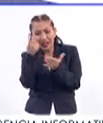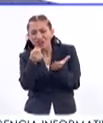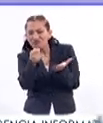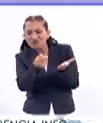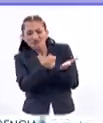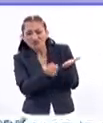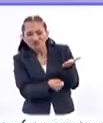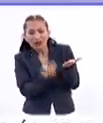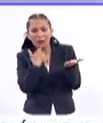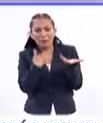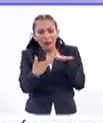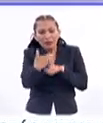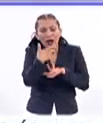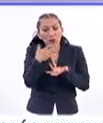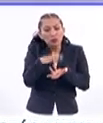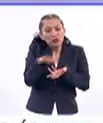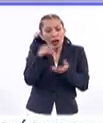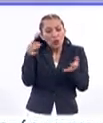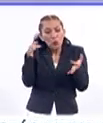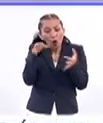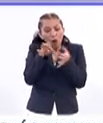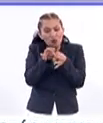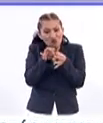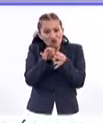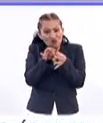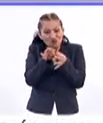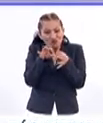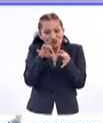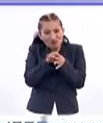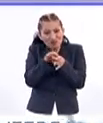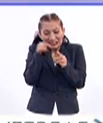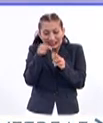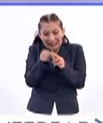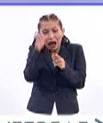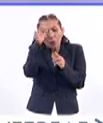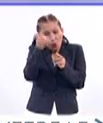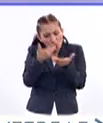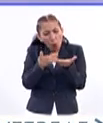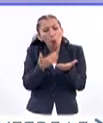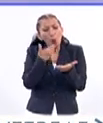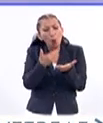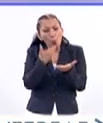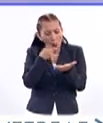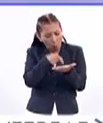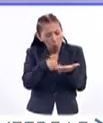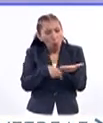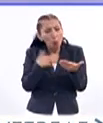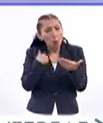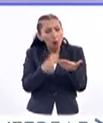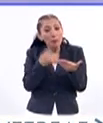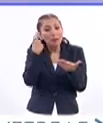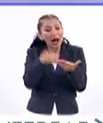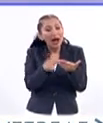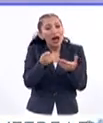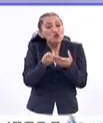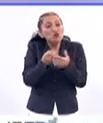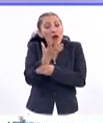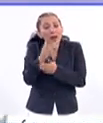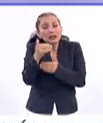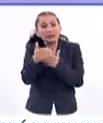indígenas, dialogar, buscar un punto medio, un punto de acuerdo para plantear